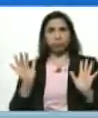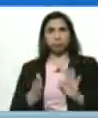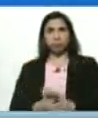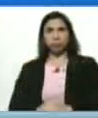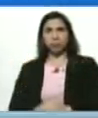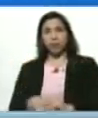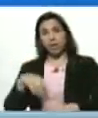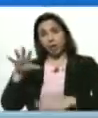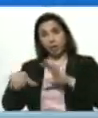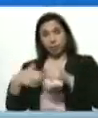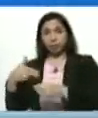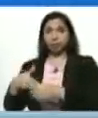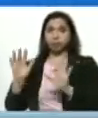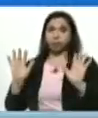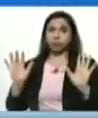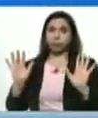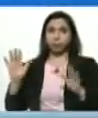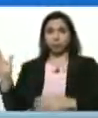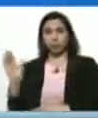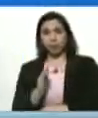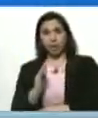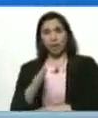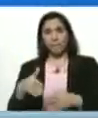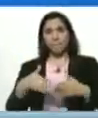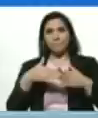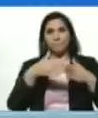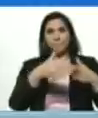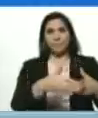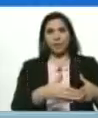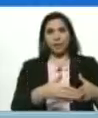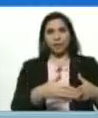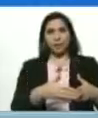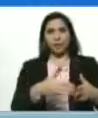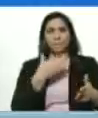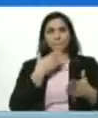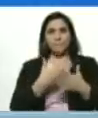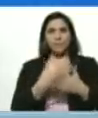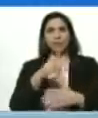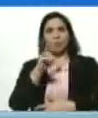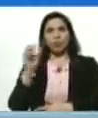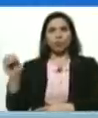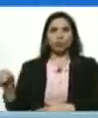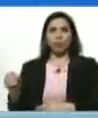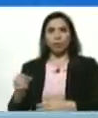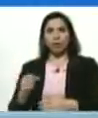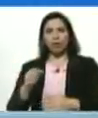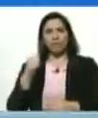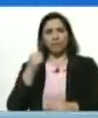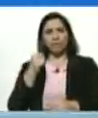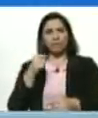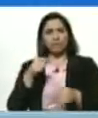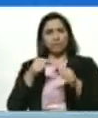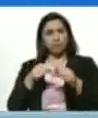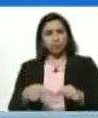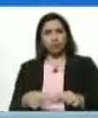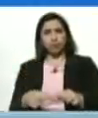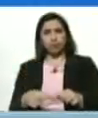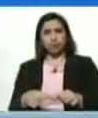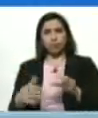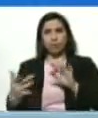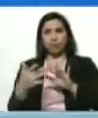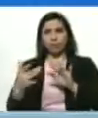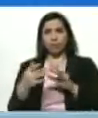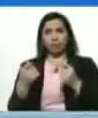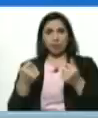compran gasolina se traen su barco y tienen 200 bombas de gasolina para el que tenga acceso a